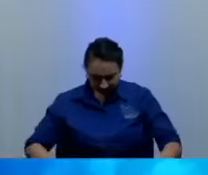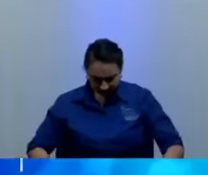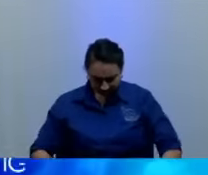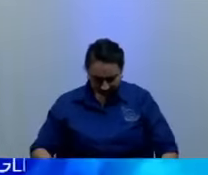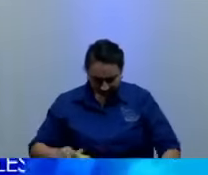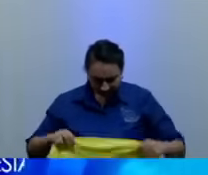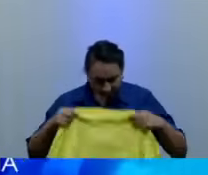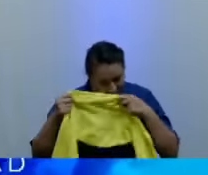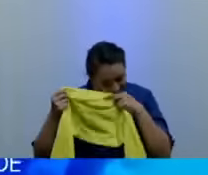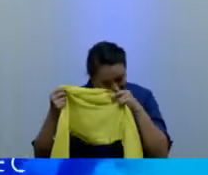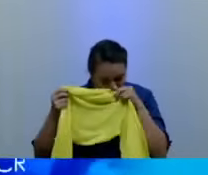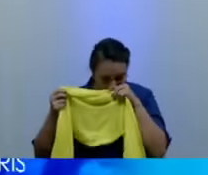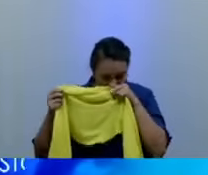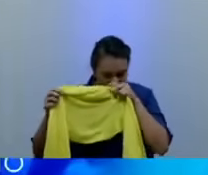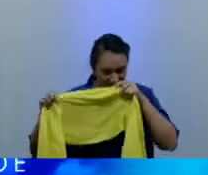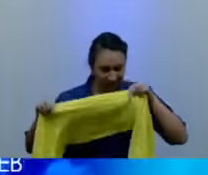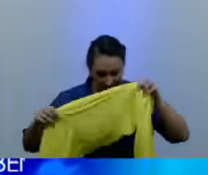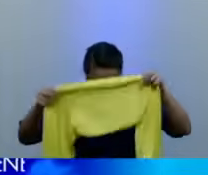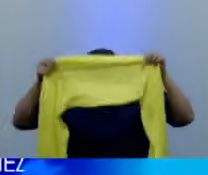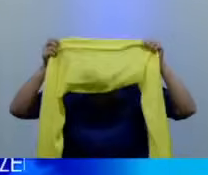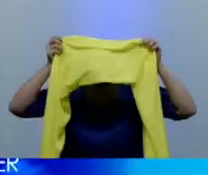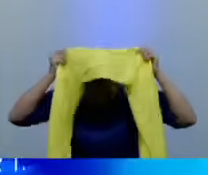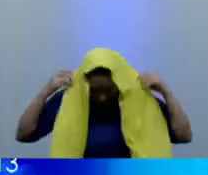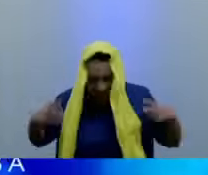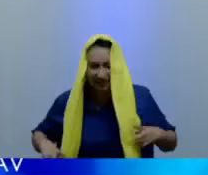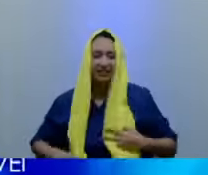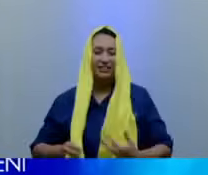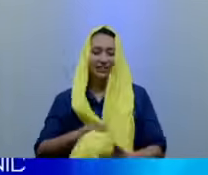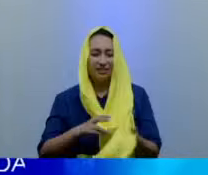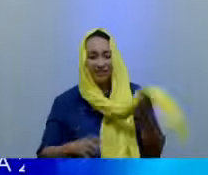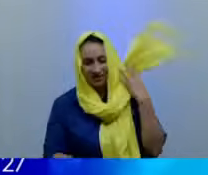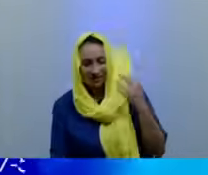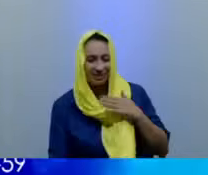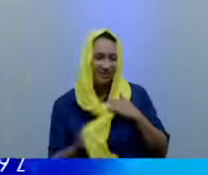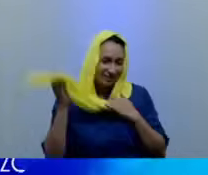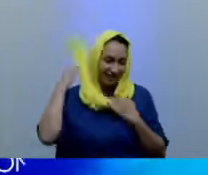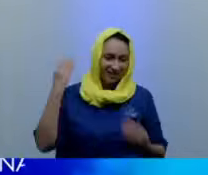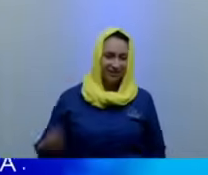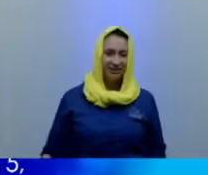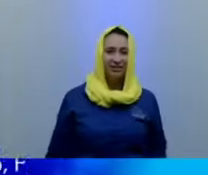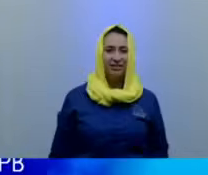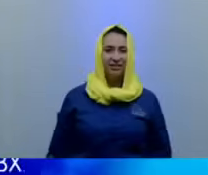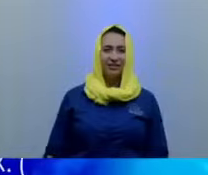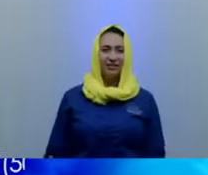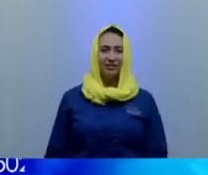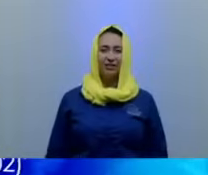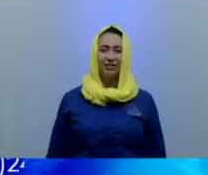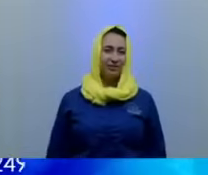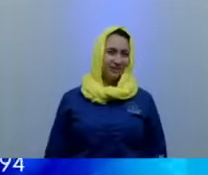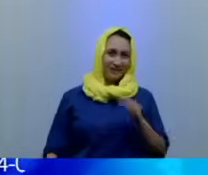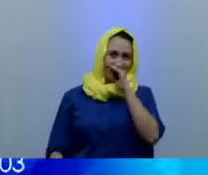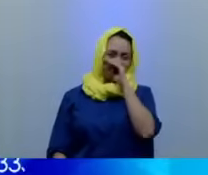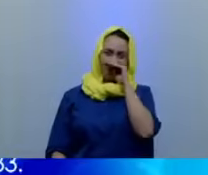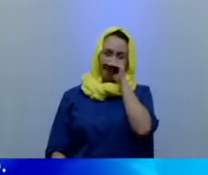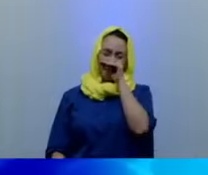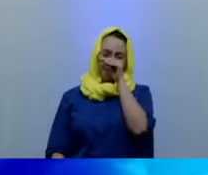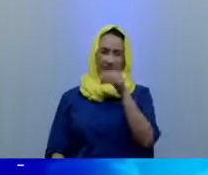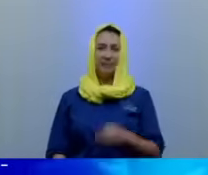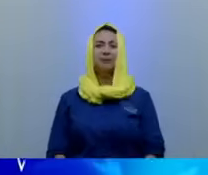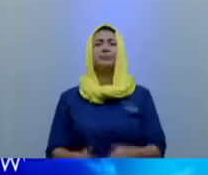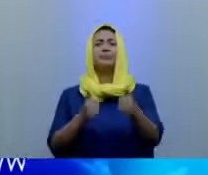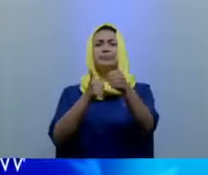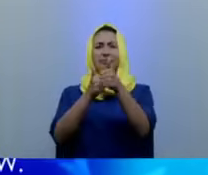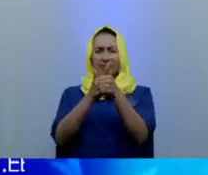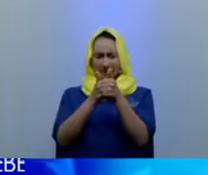de Jesús, yo soy la sal,